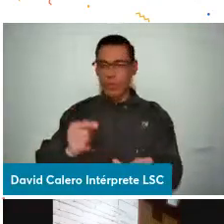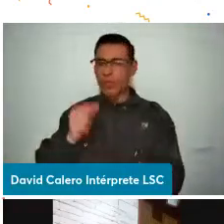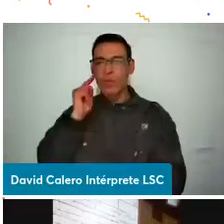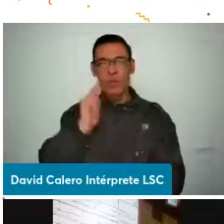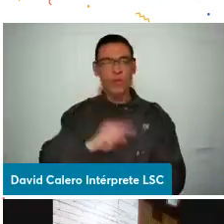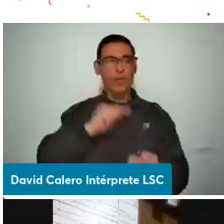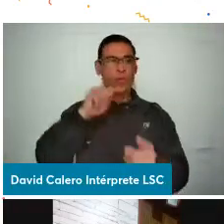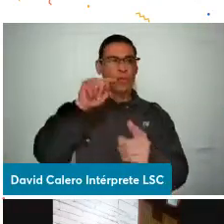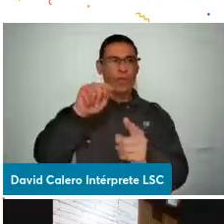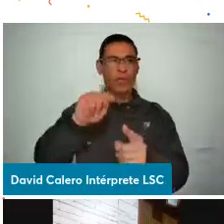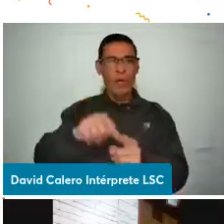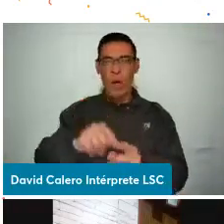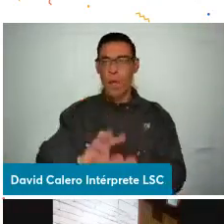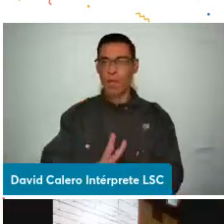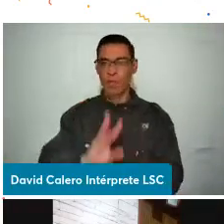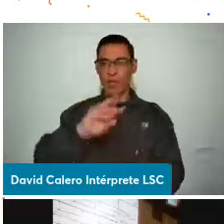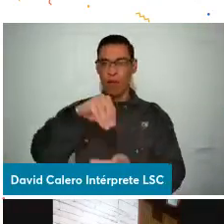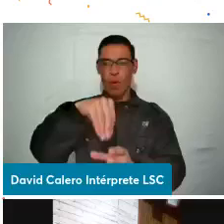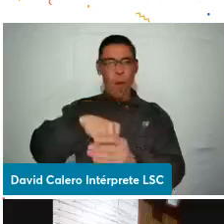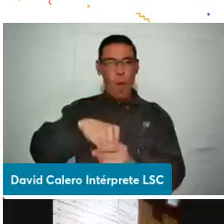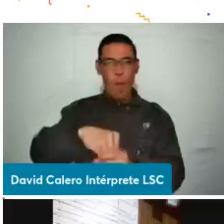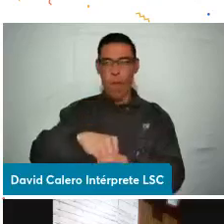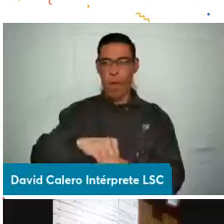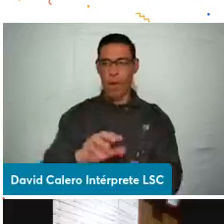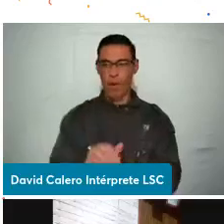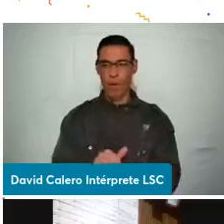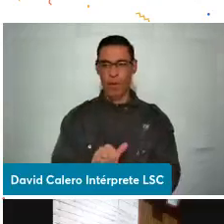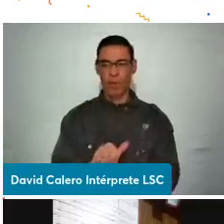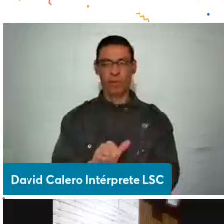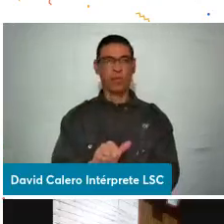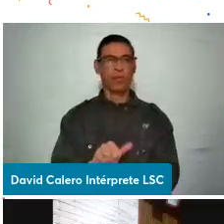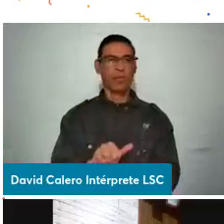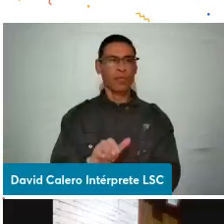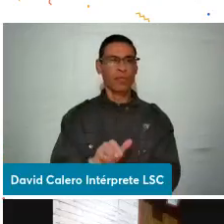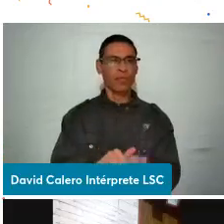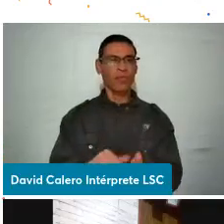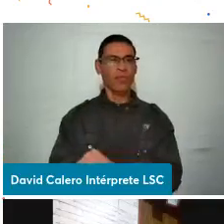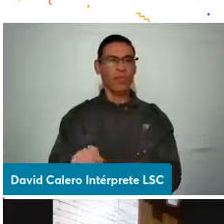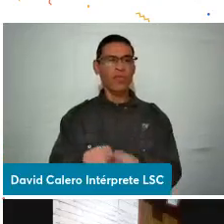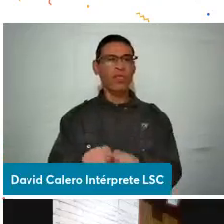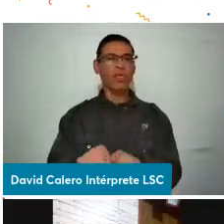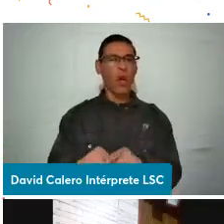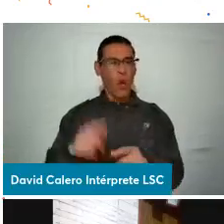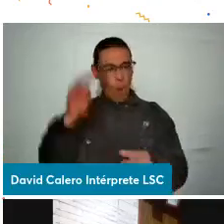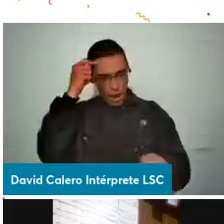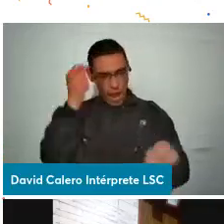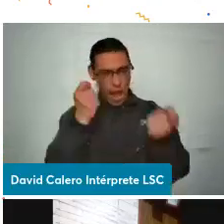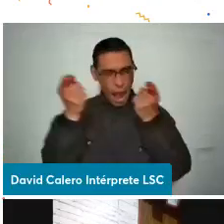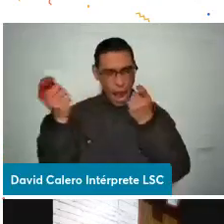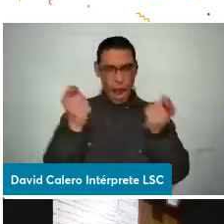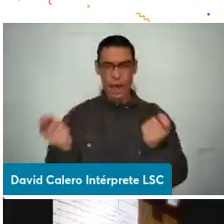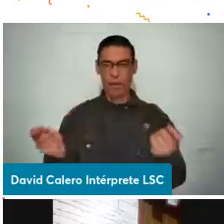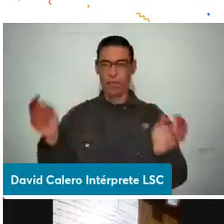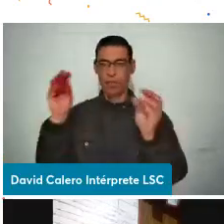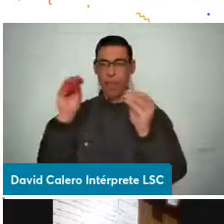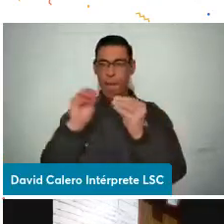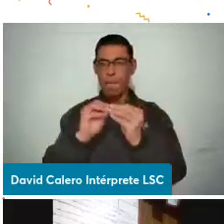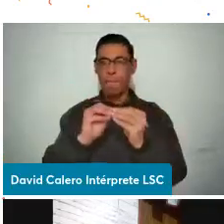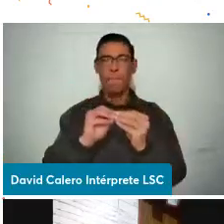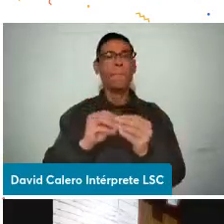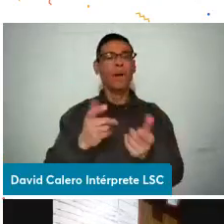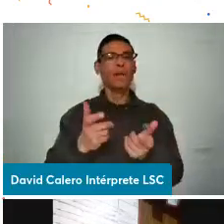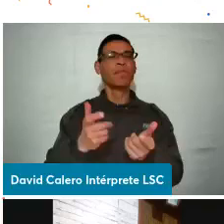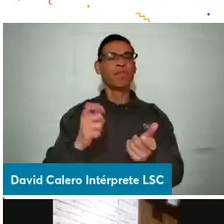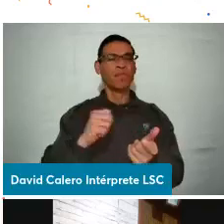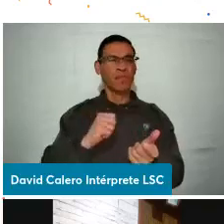su punto de vista con las estrategias y el trabajo de los demás, además que están manejando un nivel